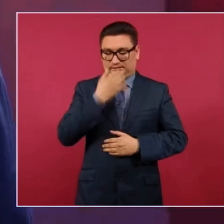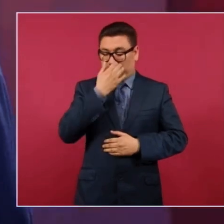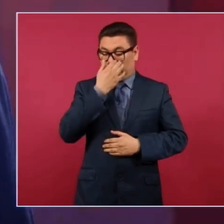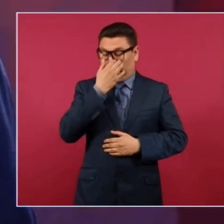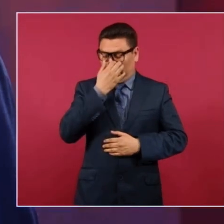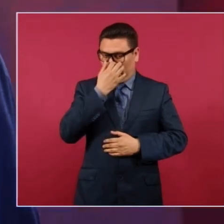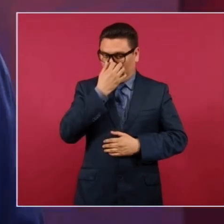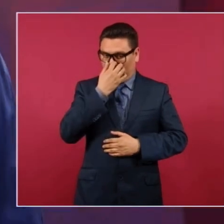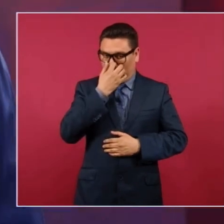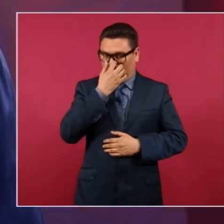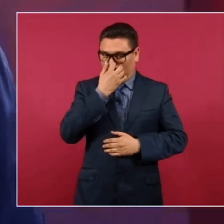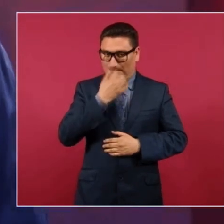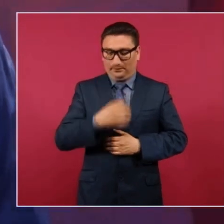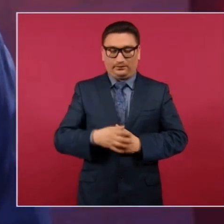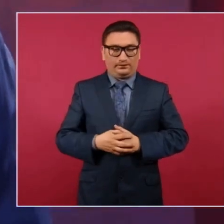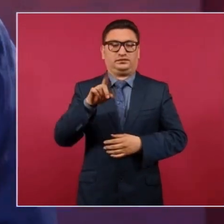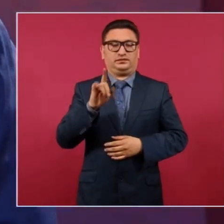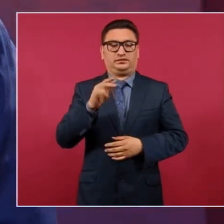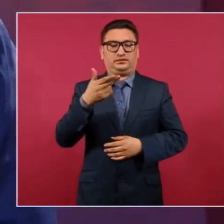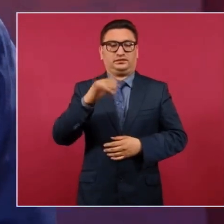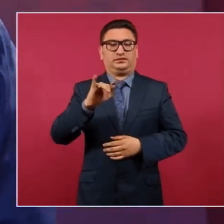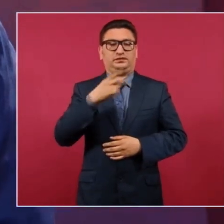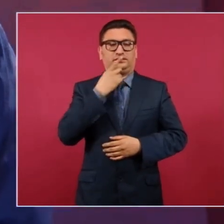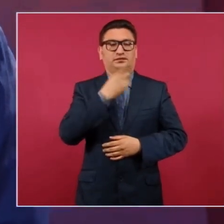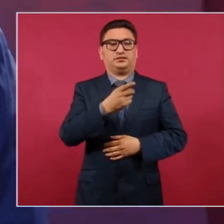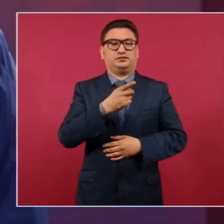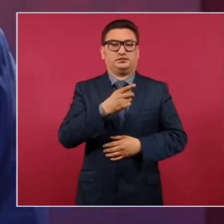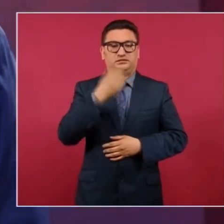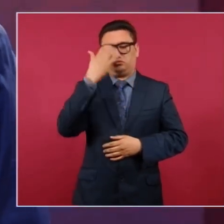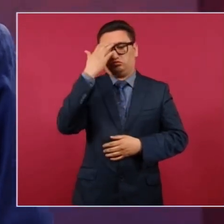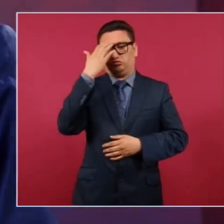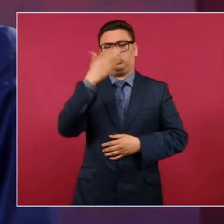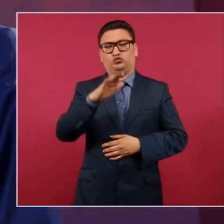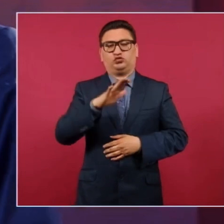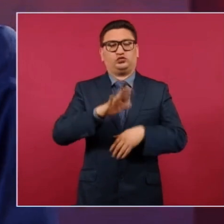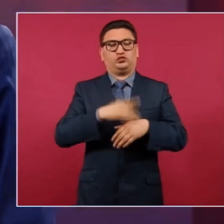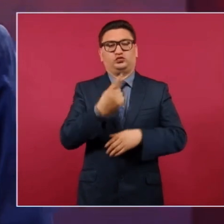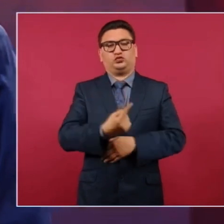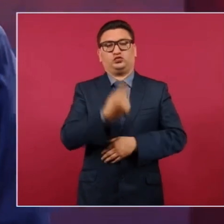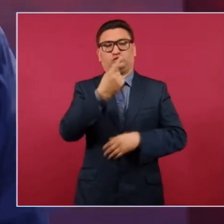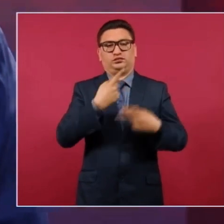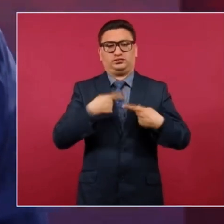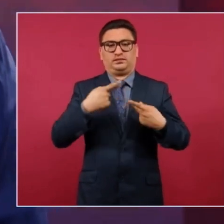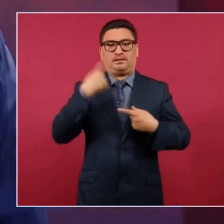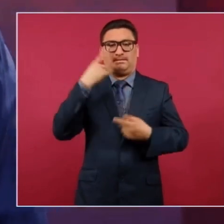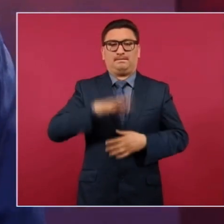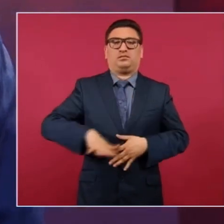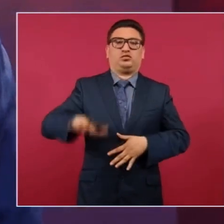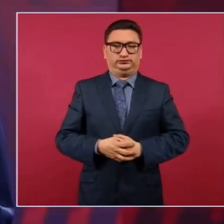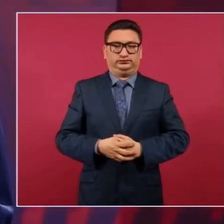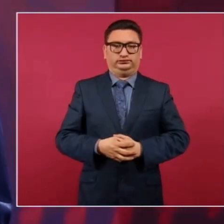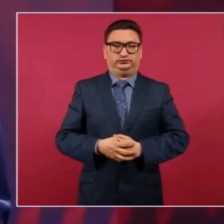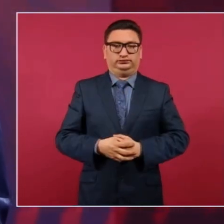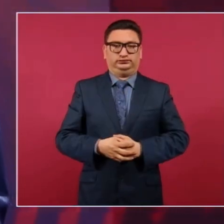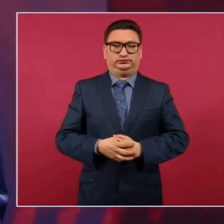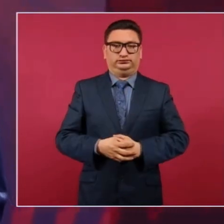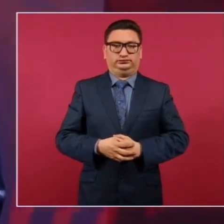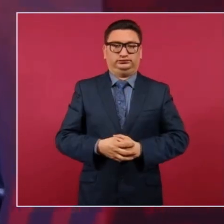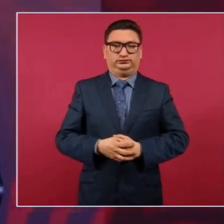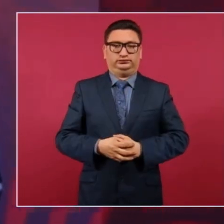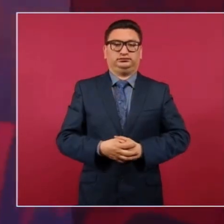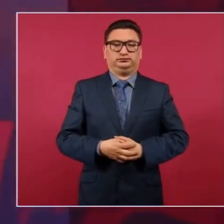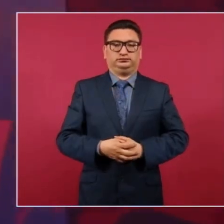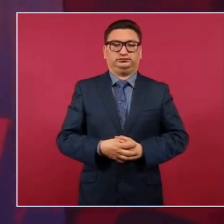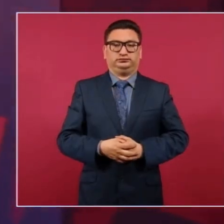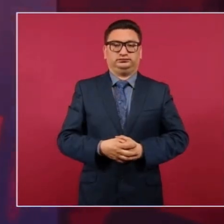no conocía a nadie, decía Gandhi, que hubiese hecho tanto por la humanidad como Jesús. Y agregaba